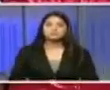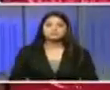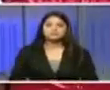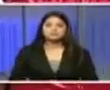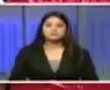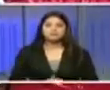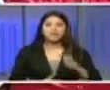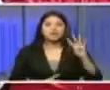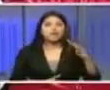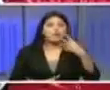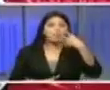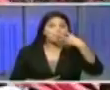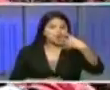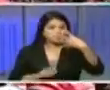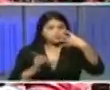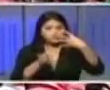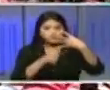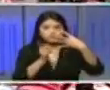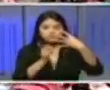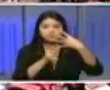Y